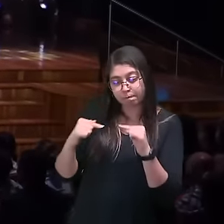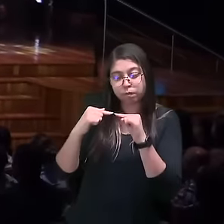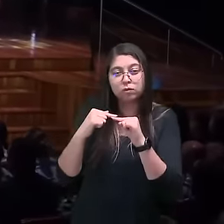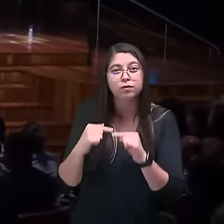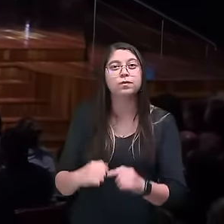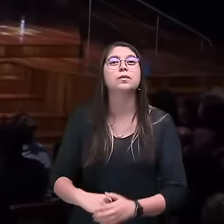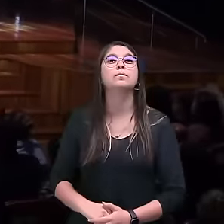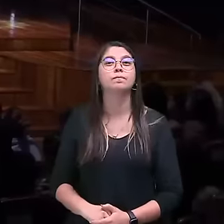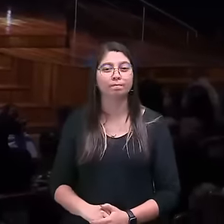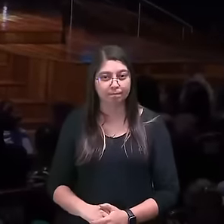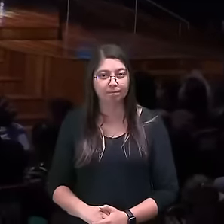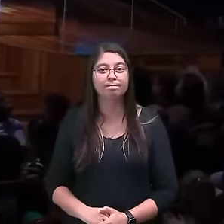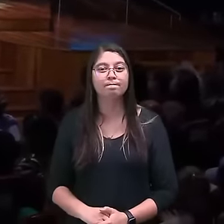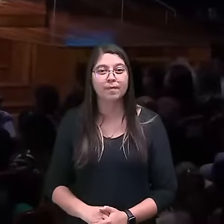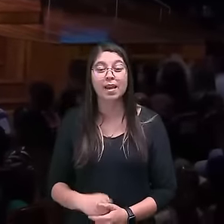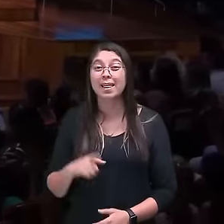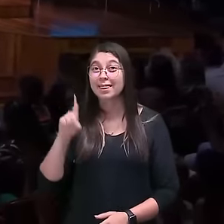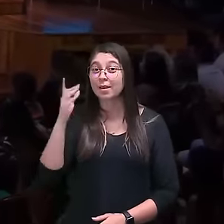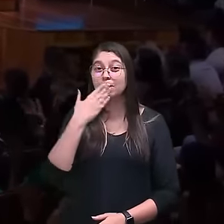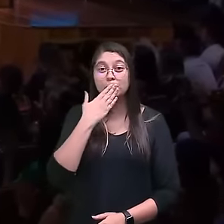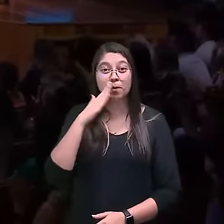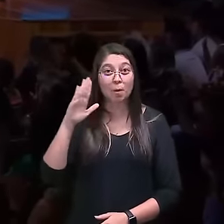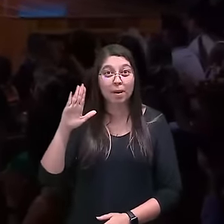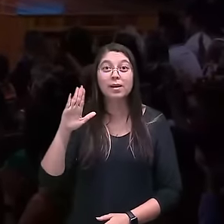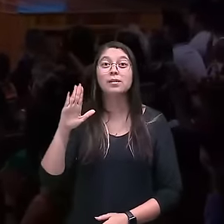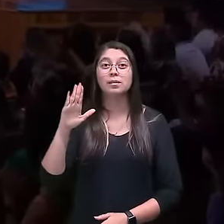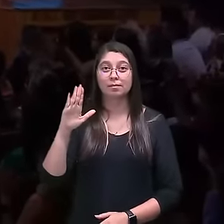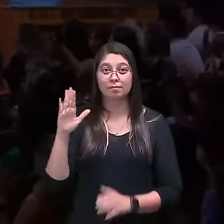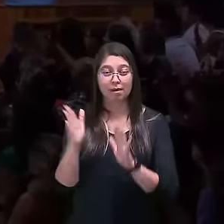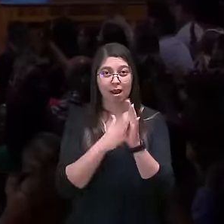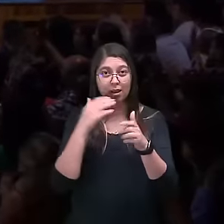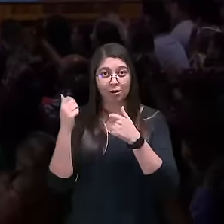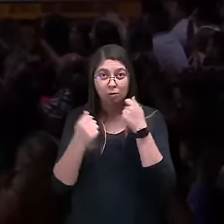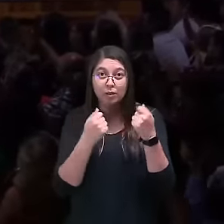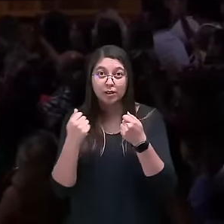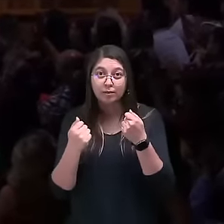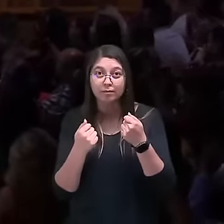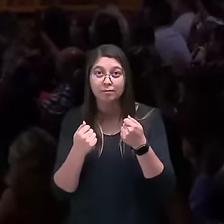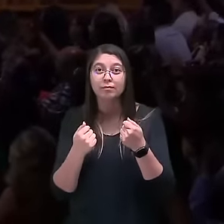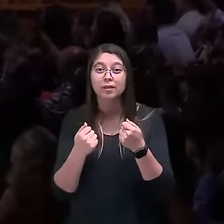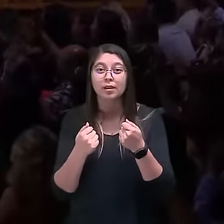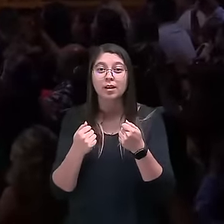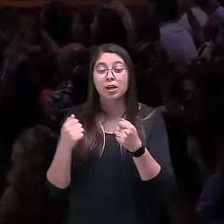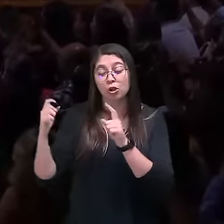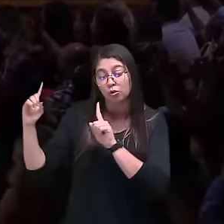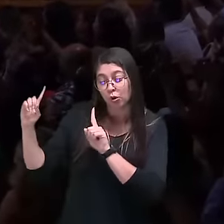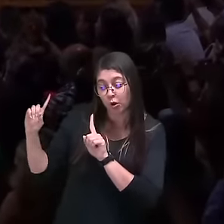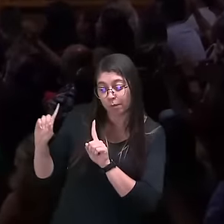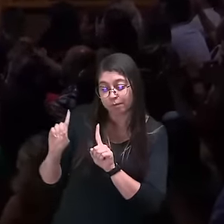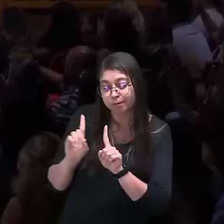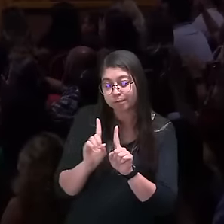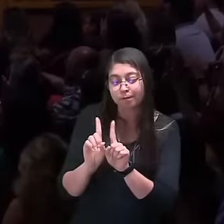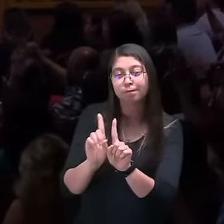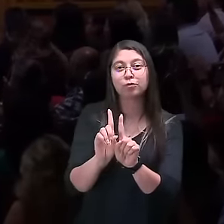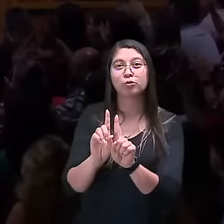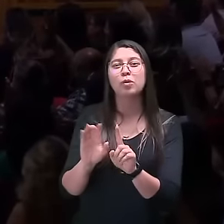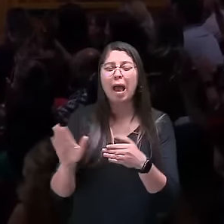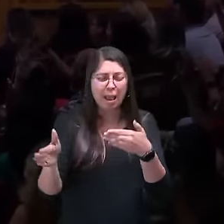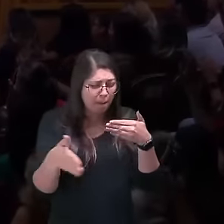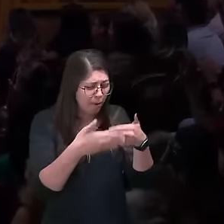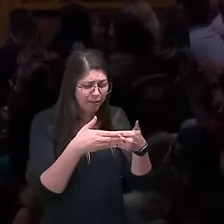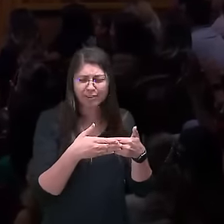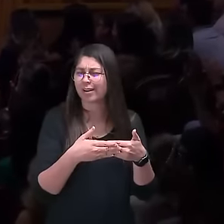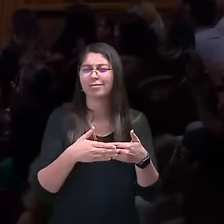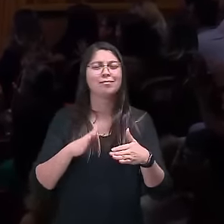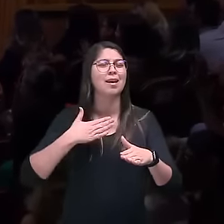você. Tengo una promesa. Aleluya. Que está en donde você va. Pastor, la puerta está fechada. Fica tranquilo. A